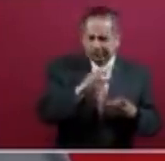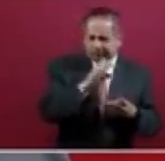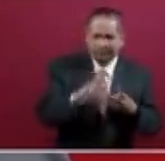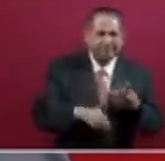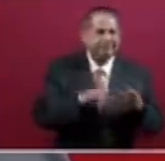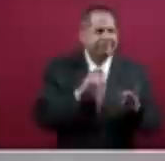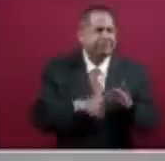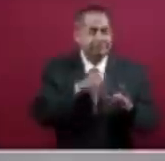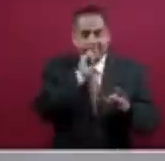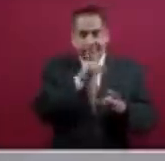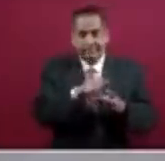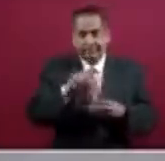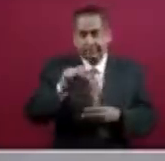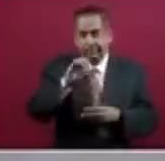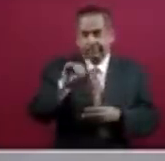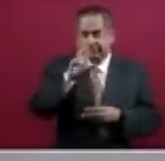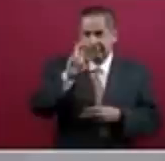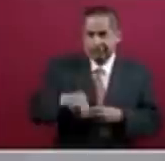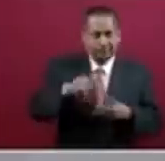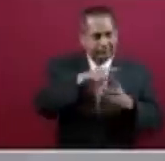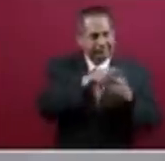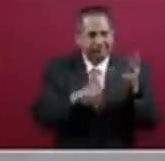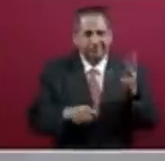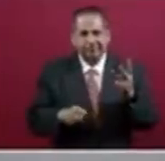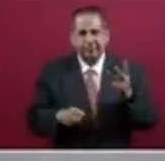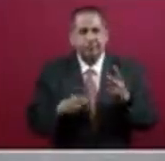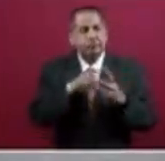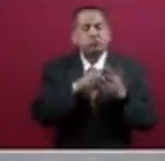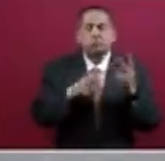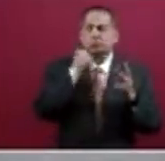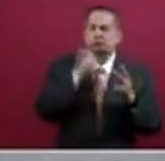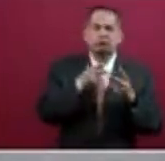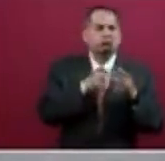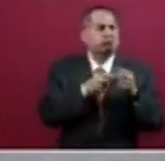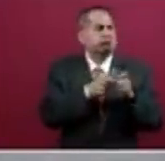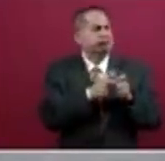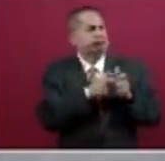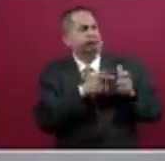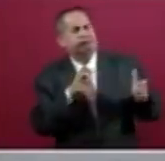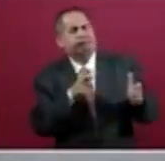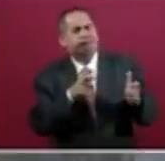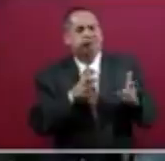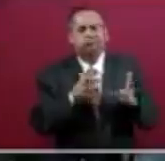como incluso la Suprema Corte de Justicia de la Nación, que han querido crecer pues